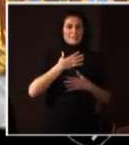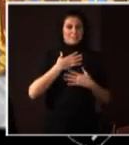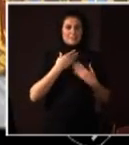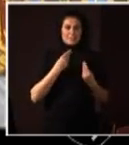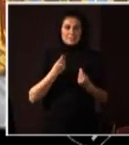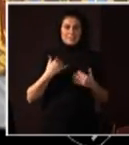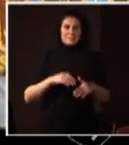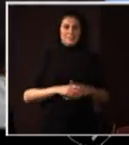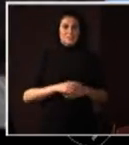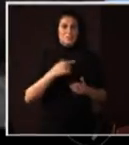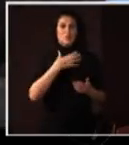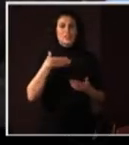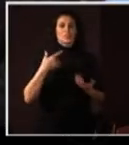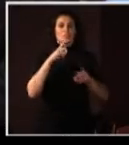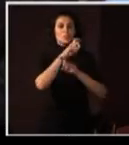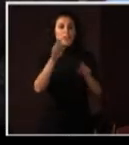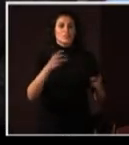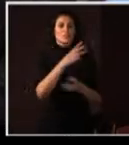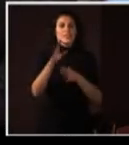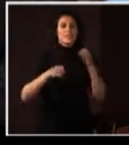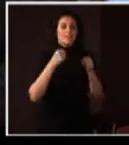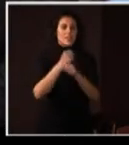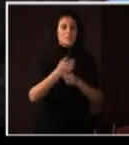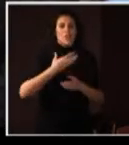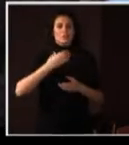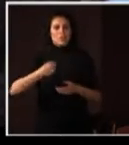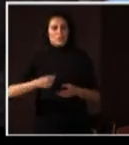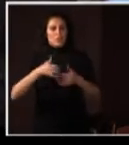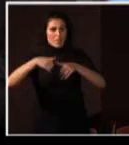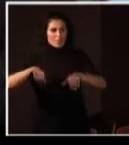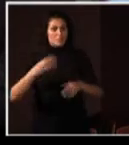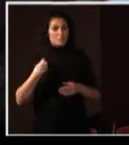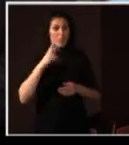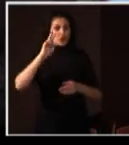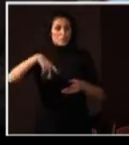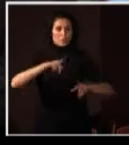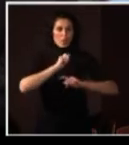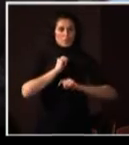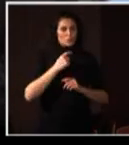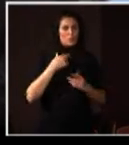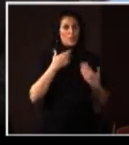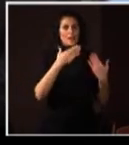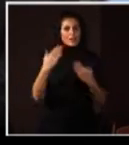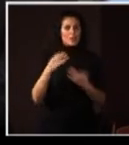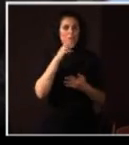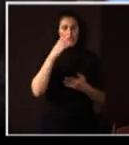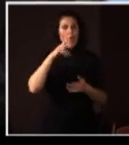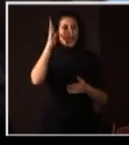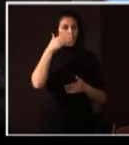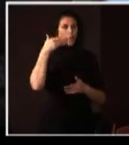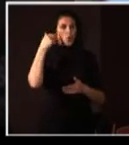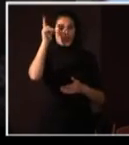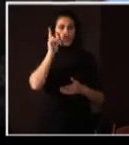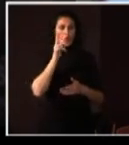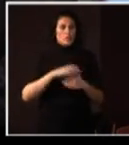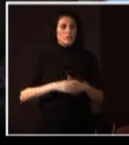Pero quería agradecer a la Fundación Tercer Centenario y al Instituto de Albacete este reconocimiento, que es un verdadero honor, y manifestar que yo